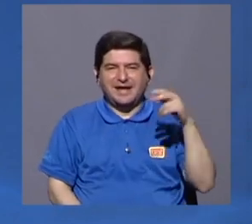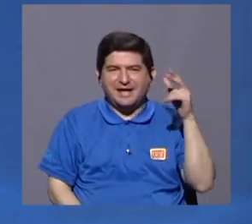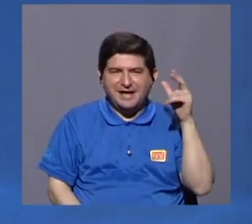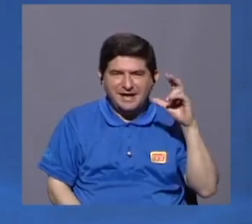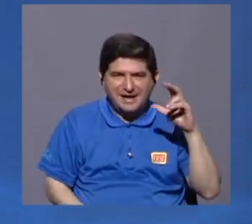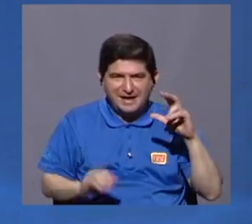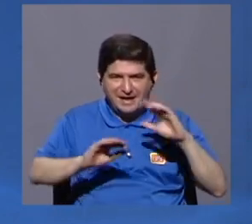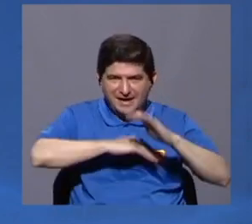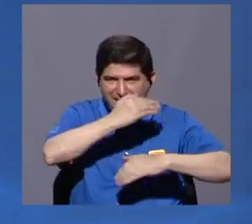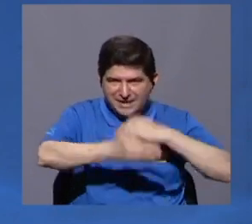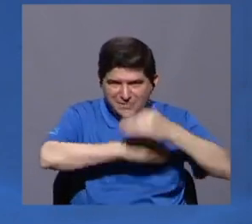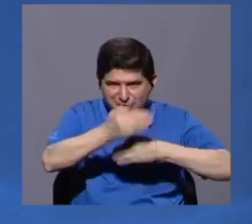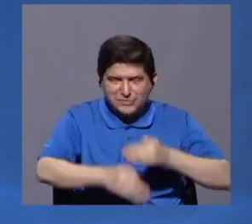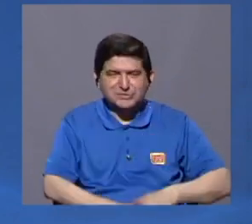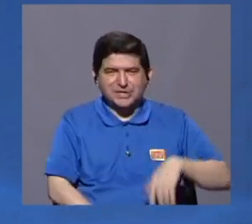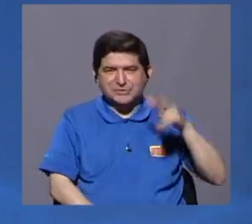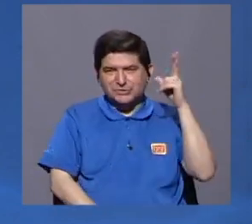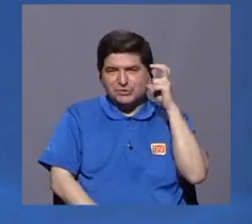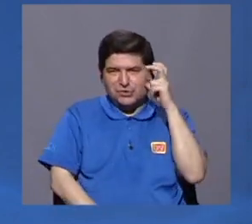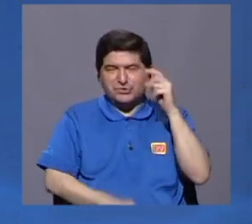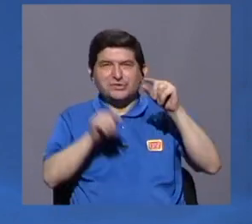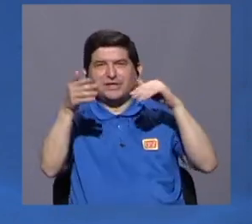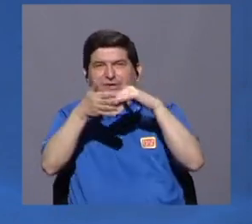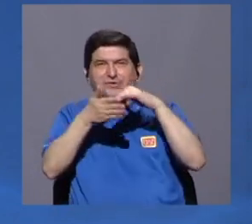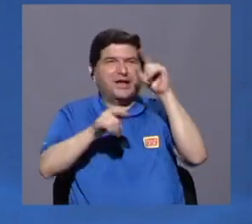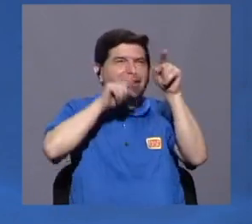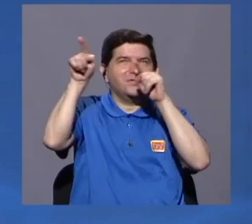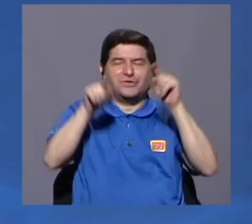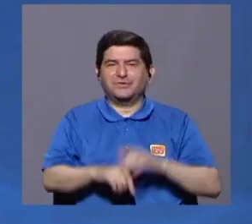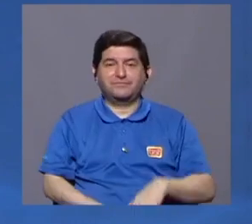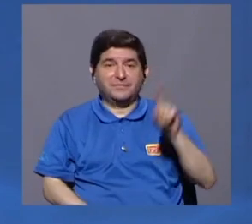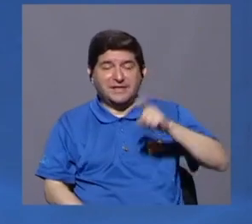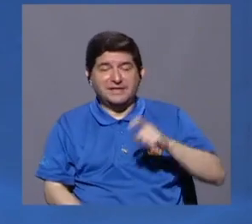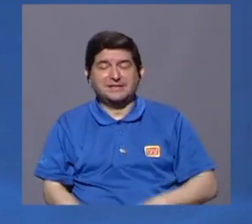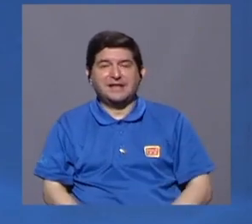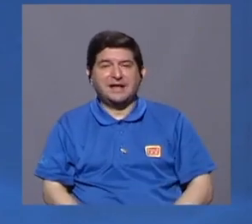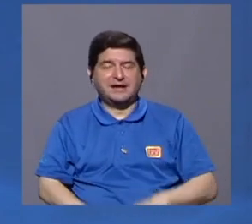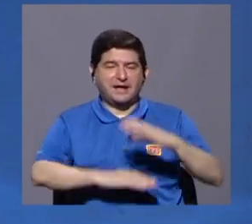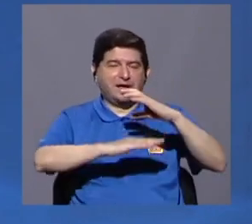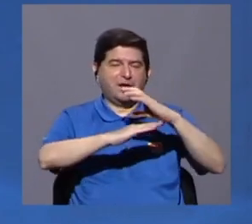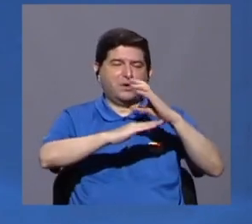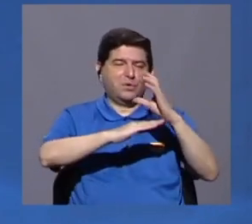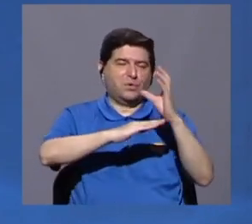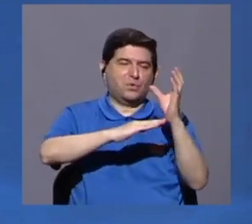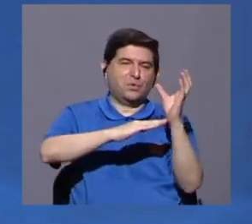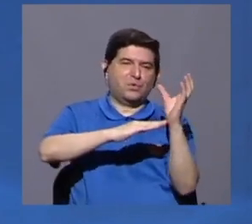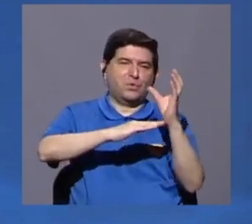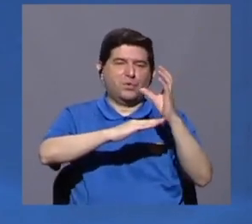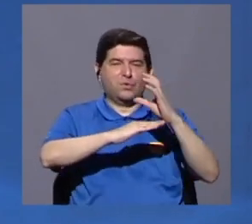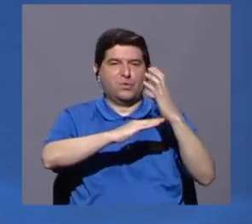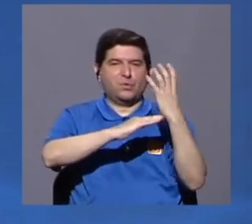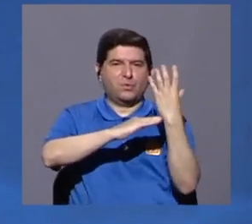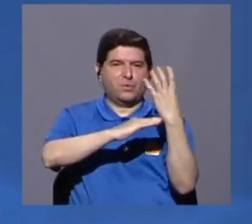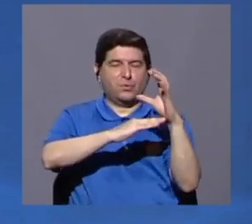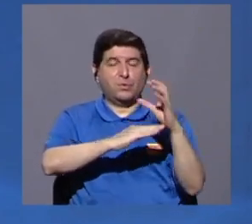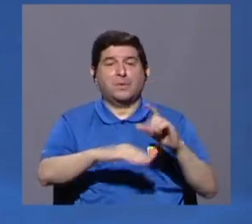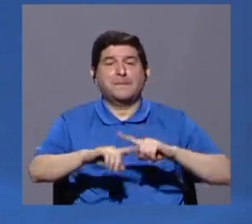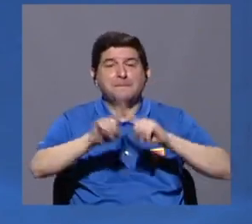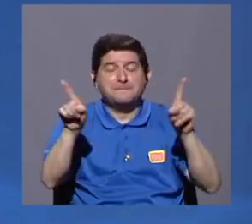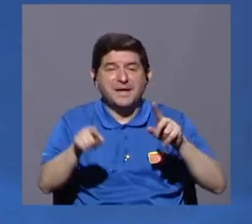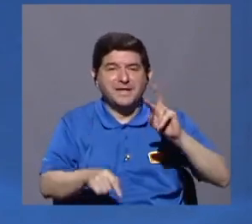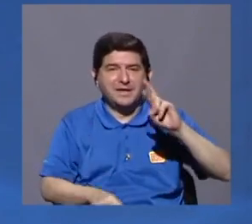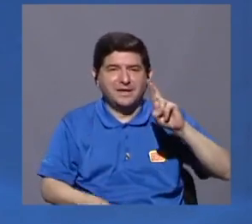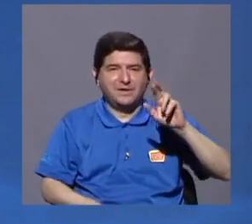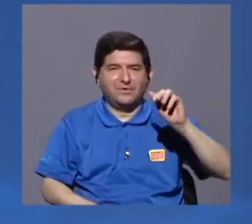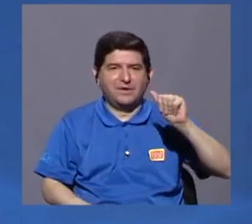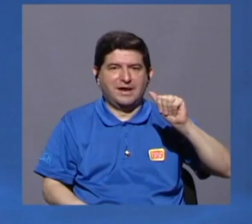para tener un radiotelescopio necesitamos cierto movimiento y cierta inclinación las antenas parabólicas como ésta de racsa estaban